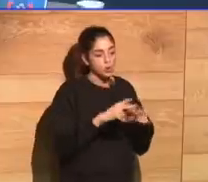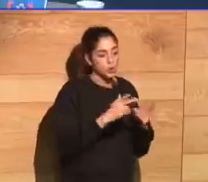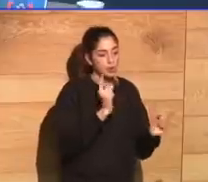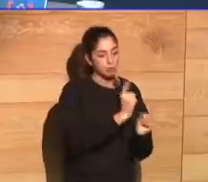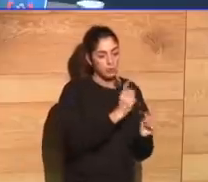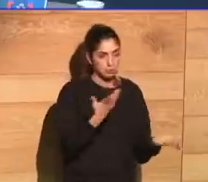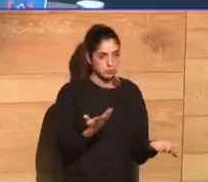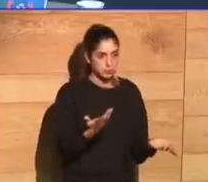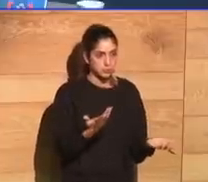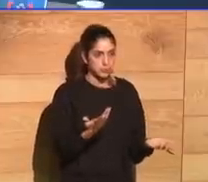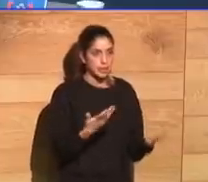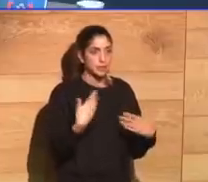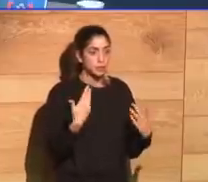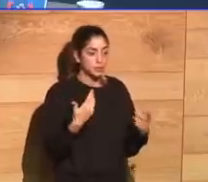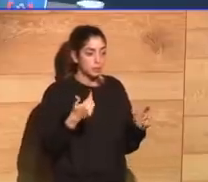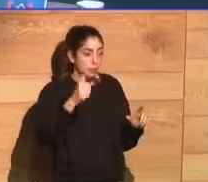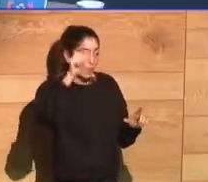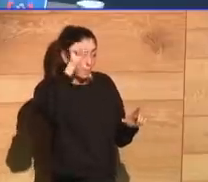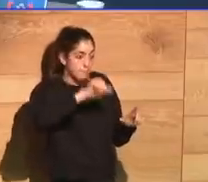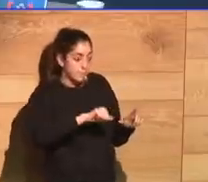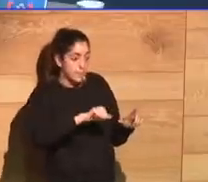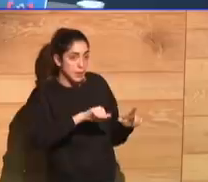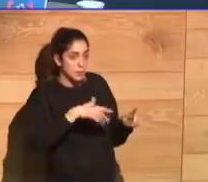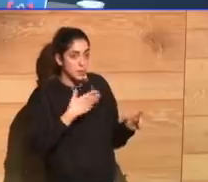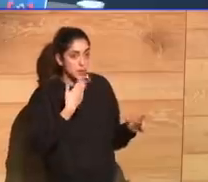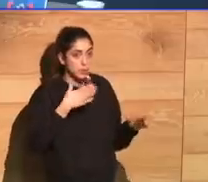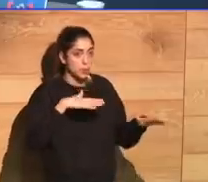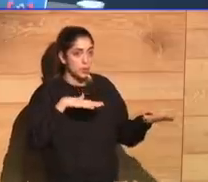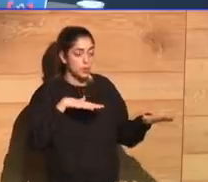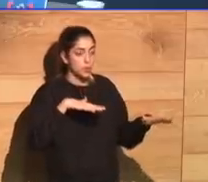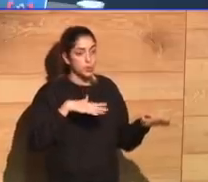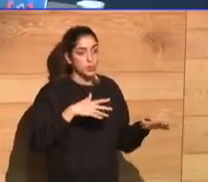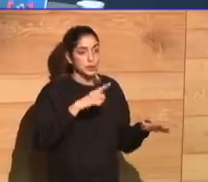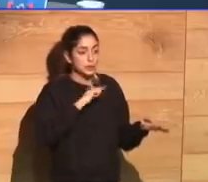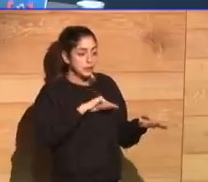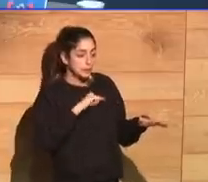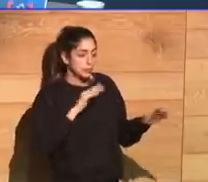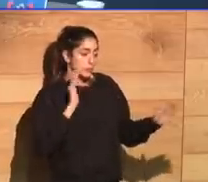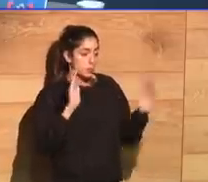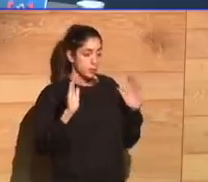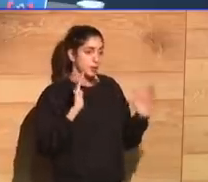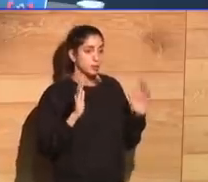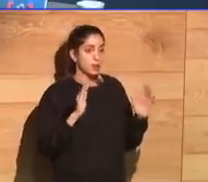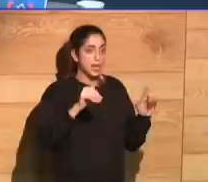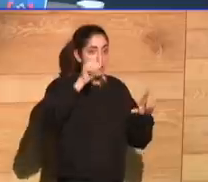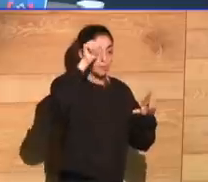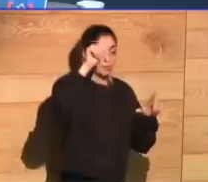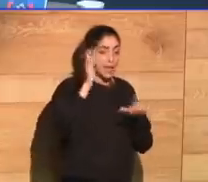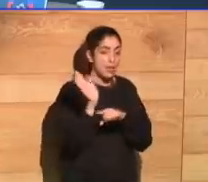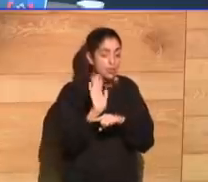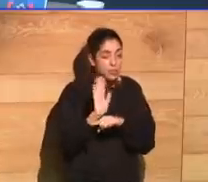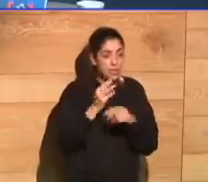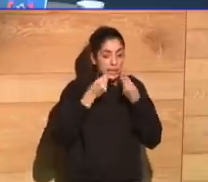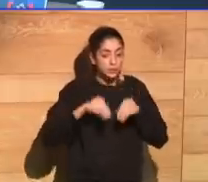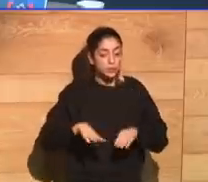de la película. Claro, es el momento de máximo estado de gracia de Williams cambiando la historia del cine y llegando a unas